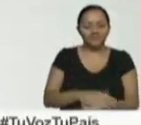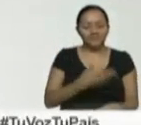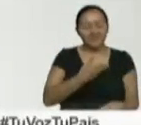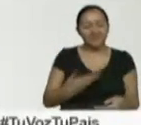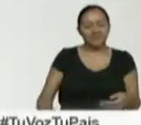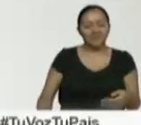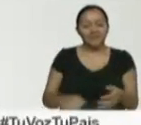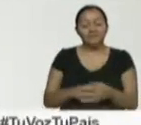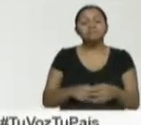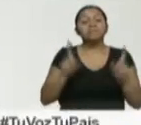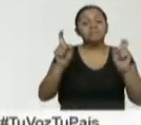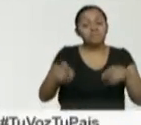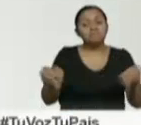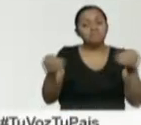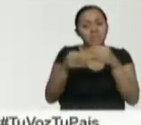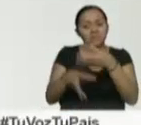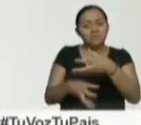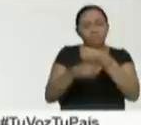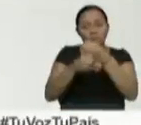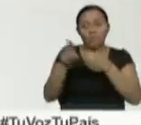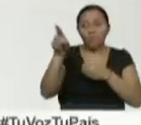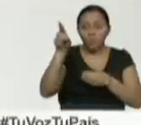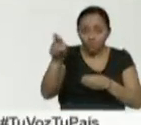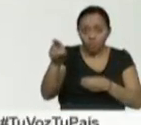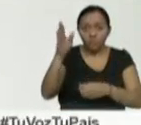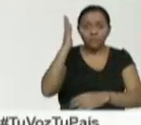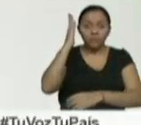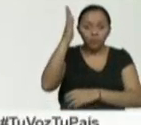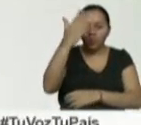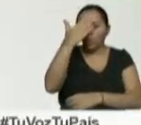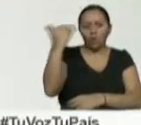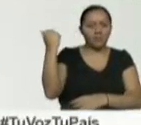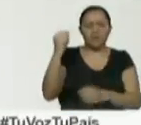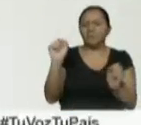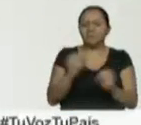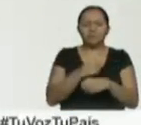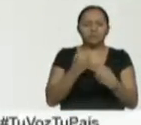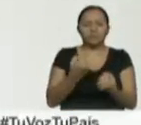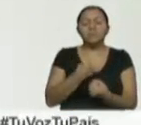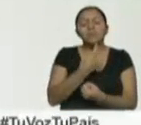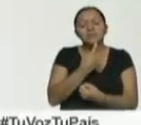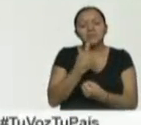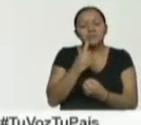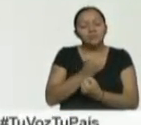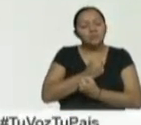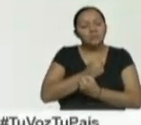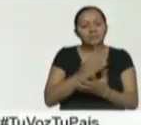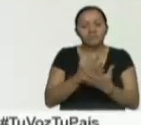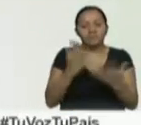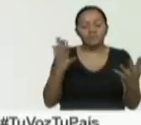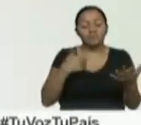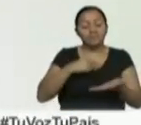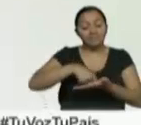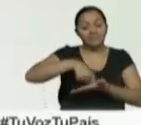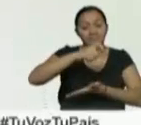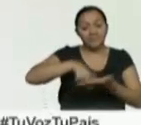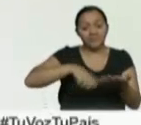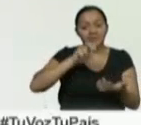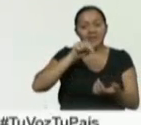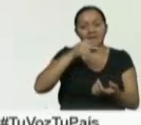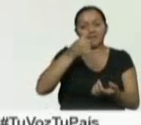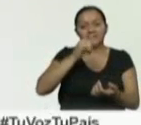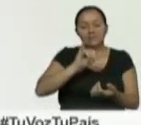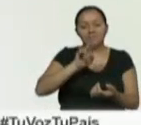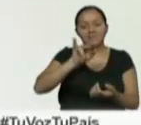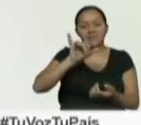país. Tenga por seguro que sus huellas serán imborrables. Lo vamos a extrañar. Lo quiero mucho. Atentamente, Angie